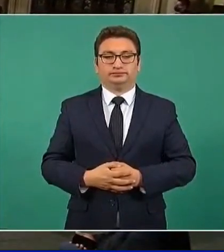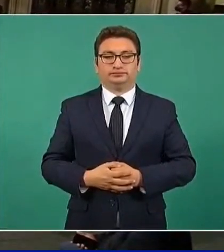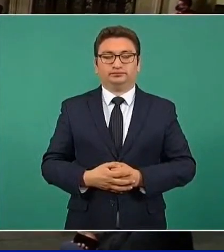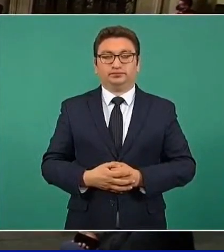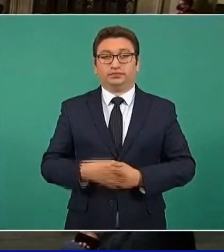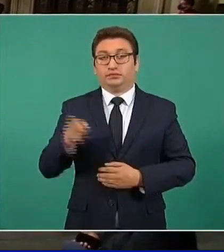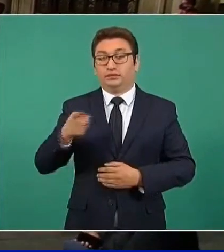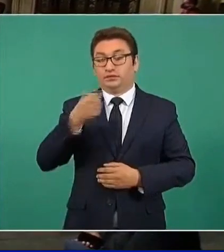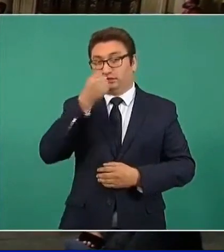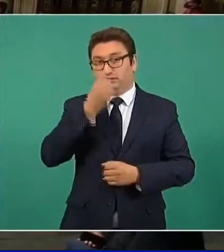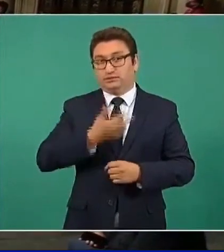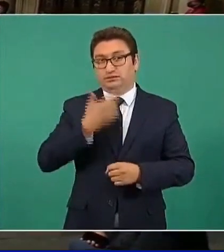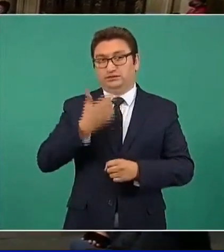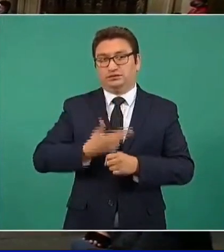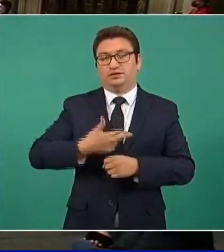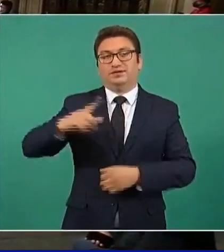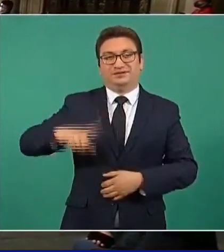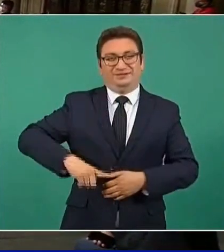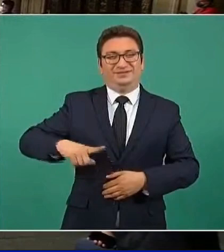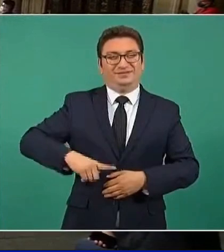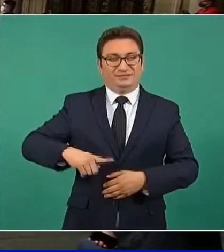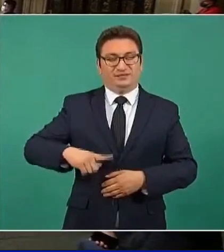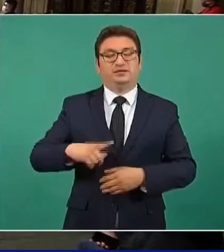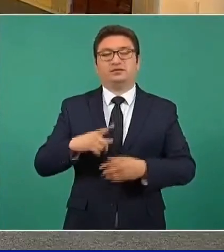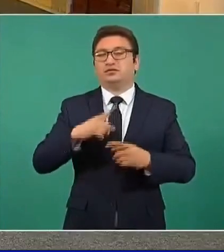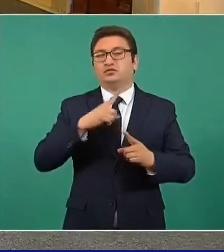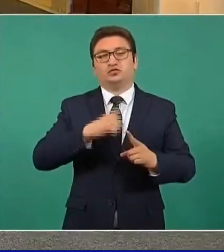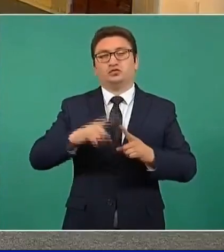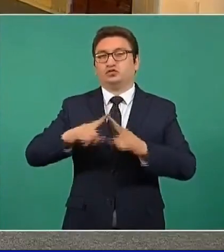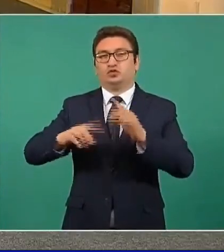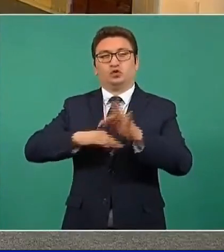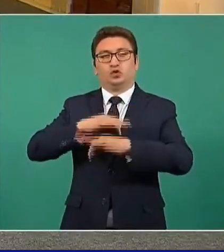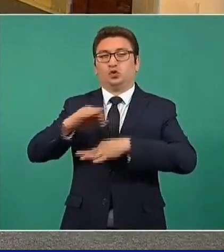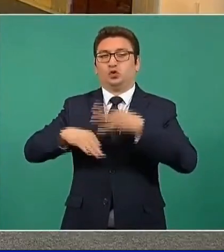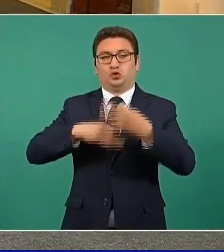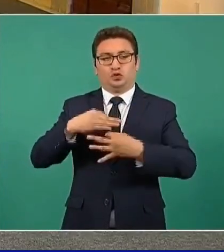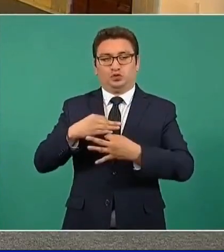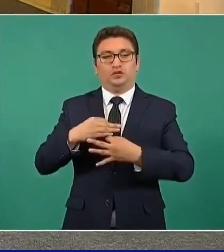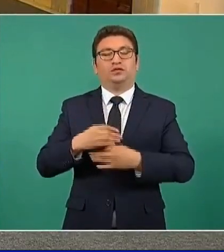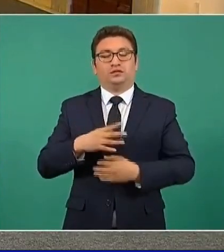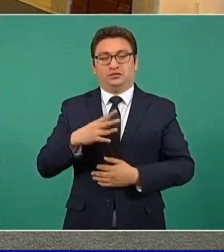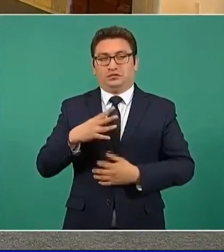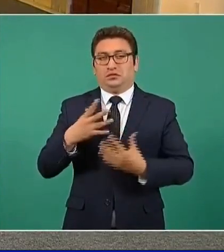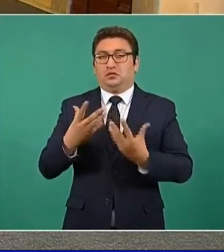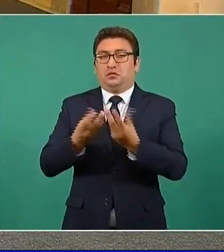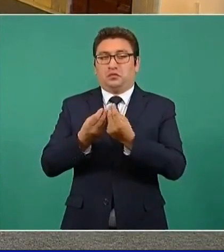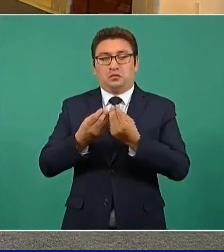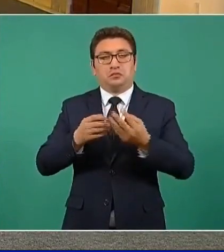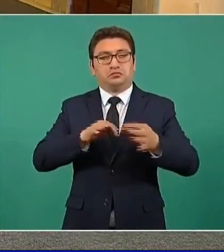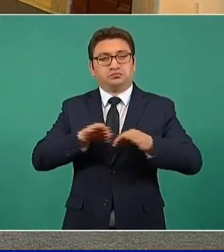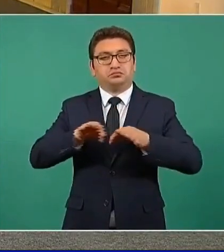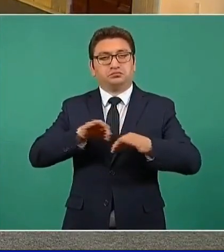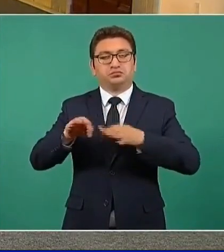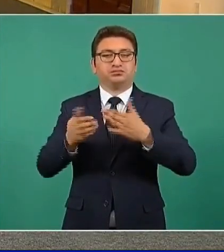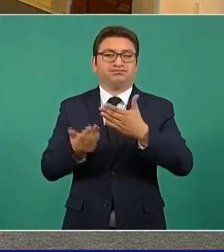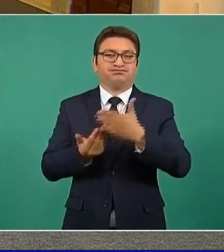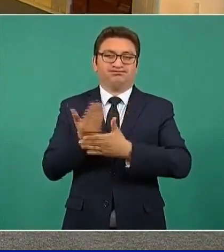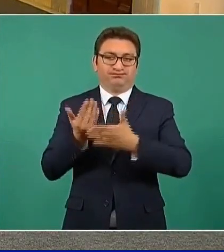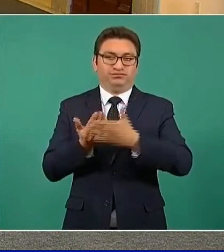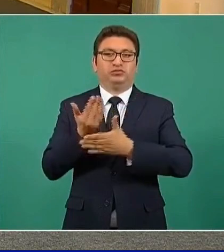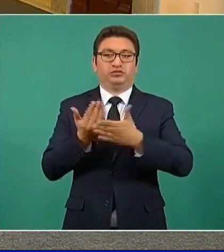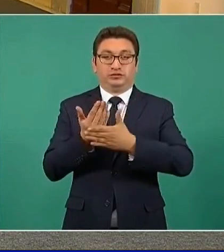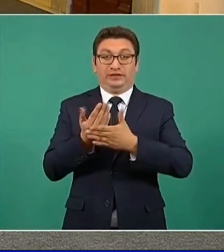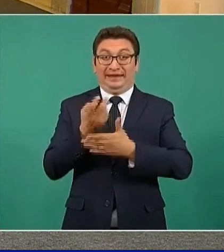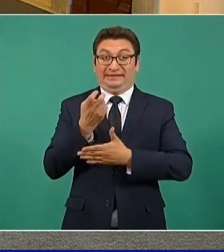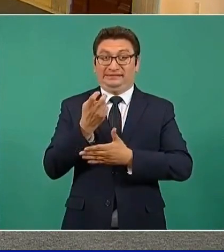el secretario de Gobernación, todos estamos trabajando desde muy temprano. Esto